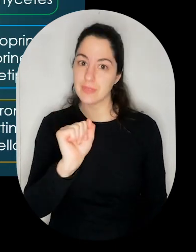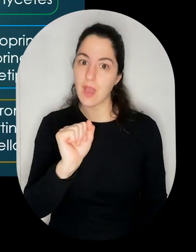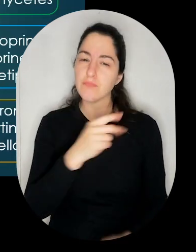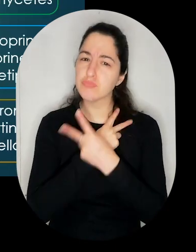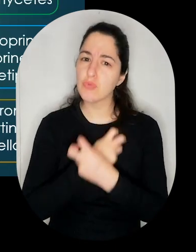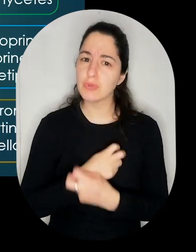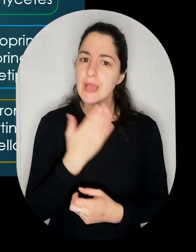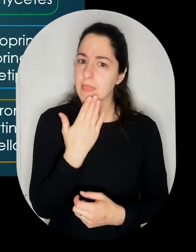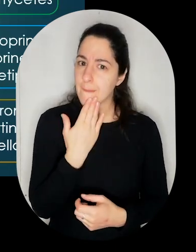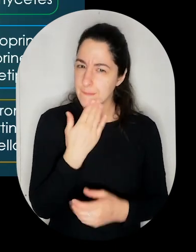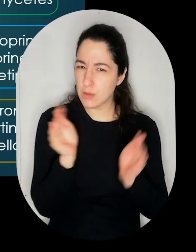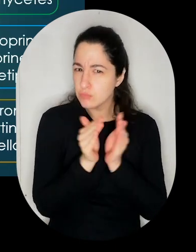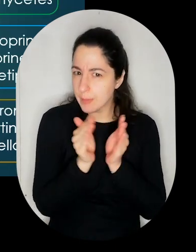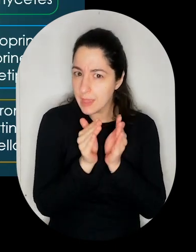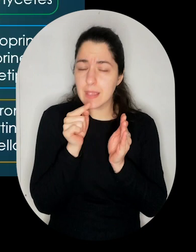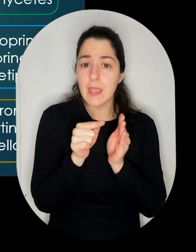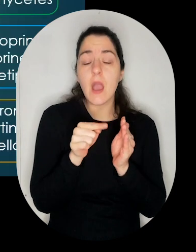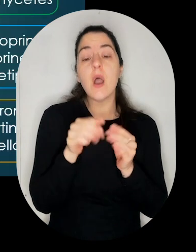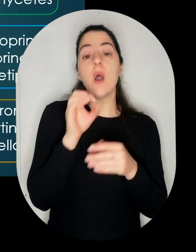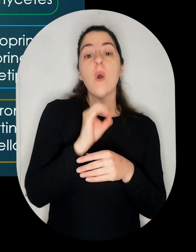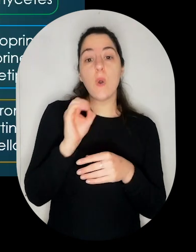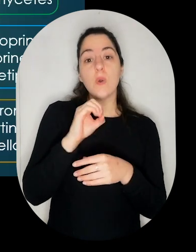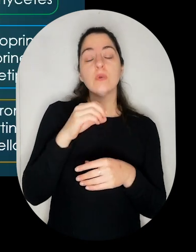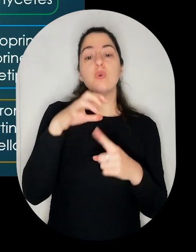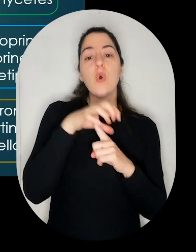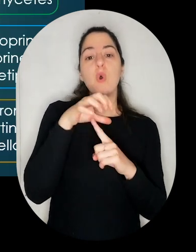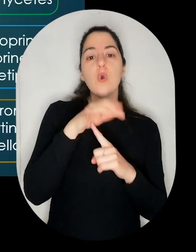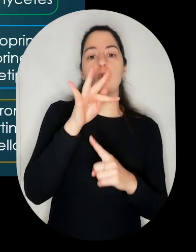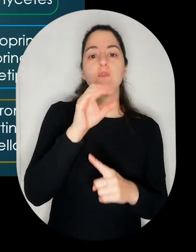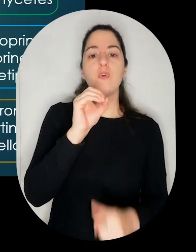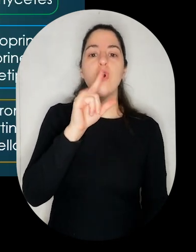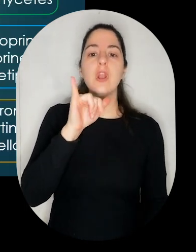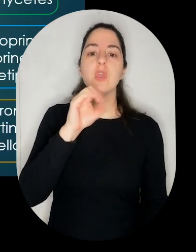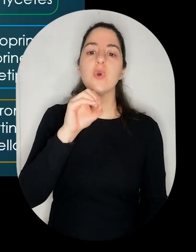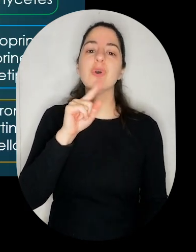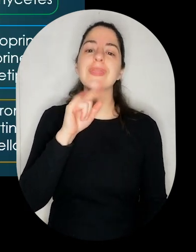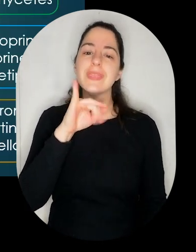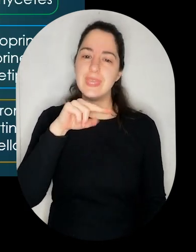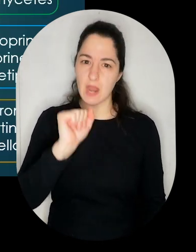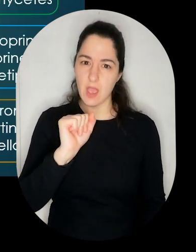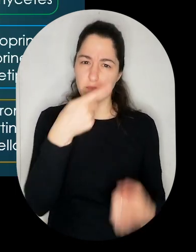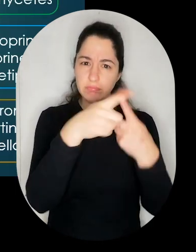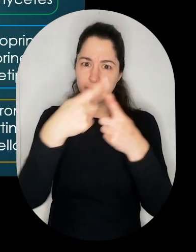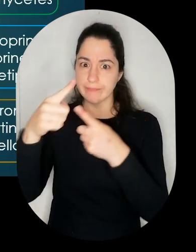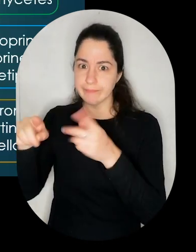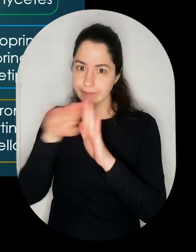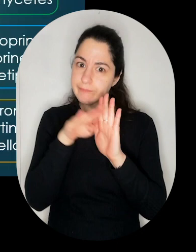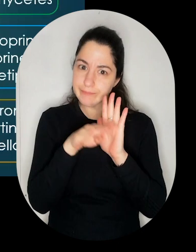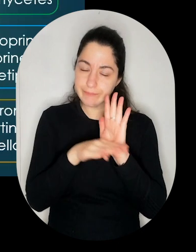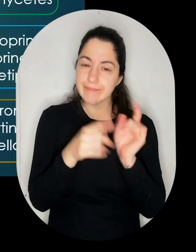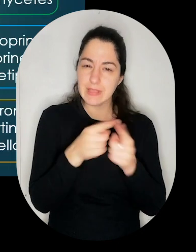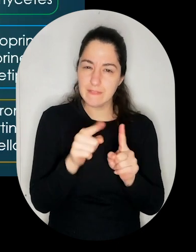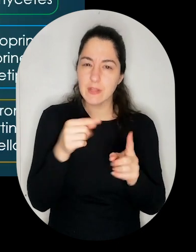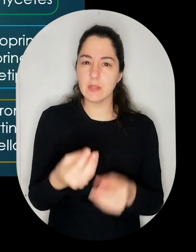tóxicas pequeñas, tienden a generar estos síndromes hepatotóxicos, y hongos del género Foliotina también. El síndrome hemolítico